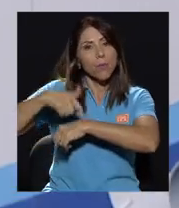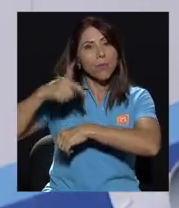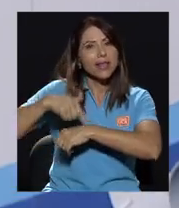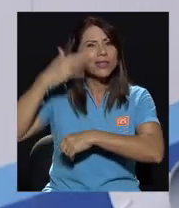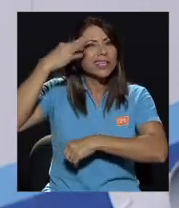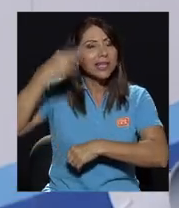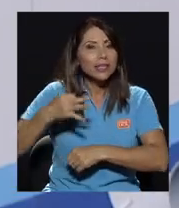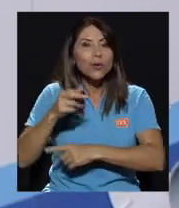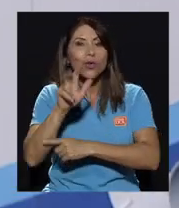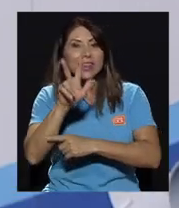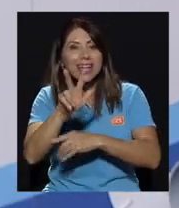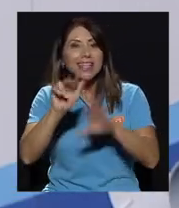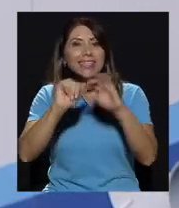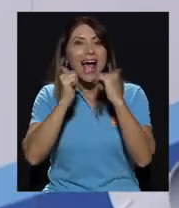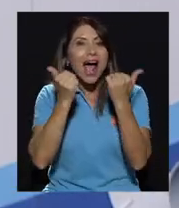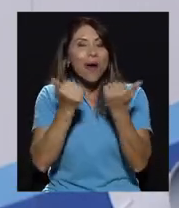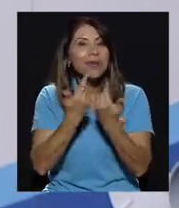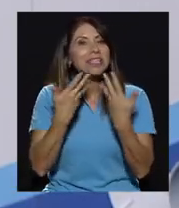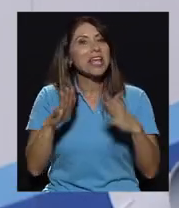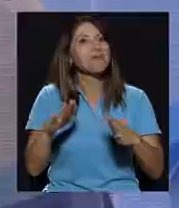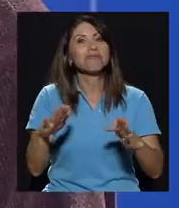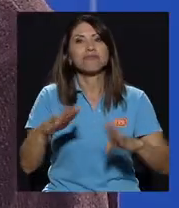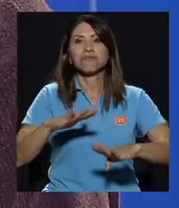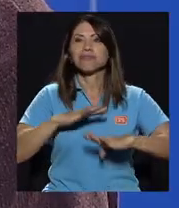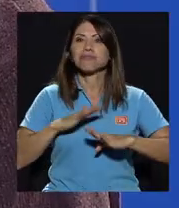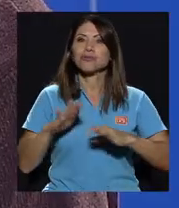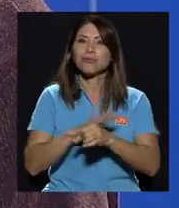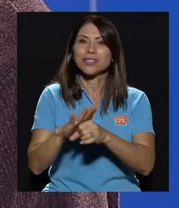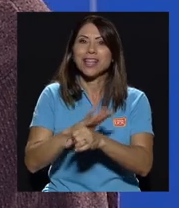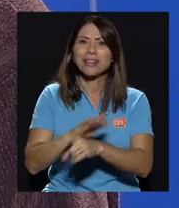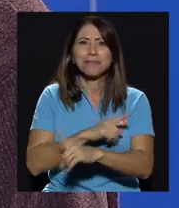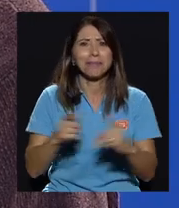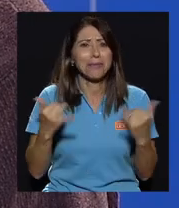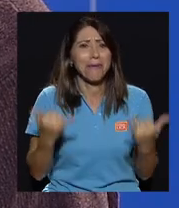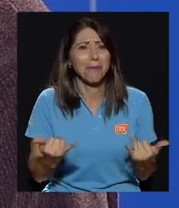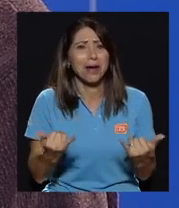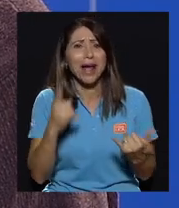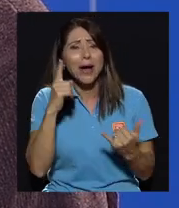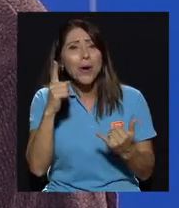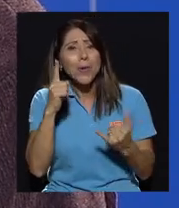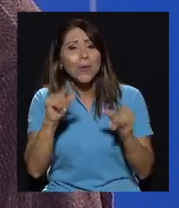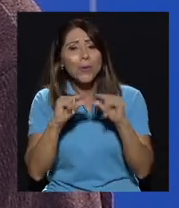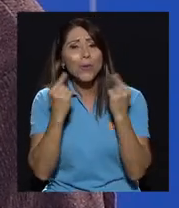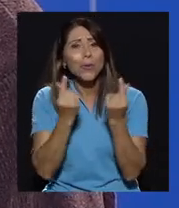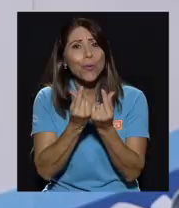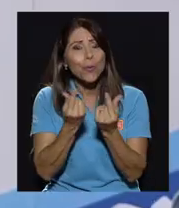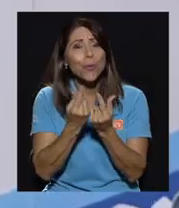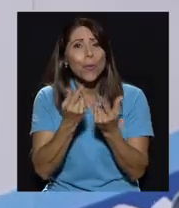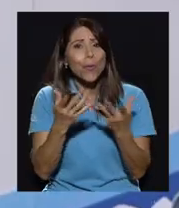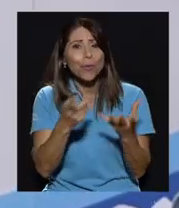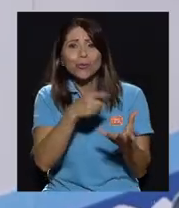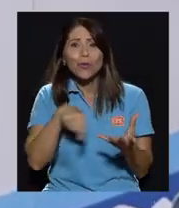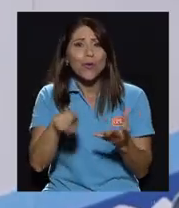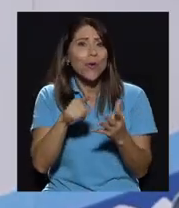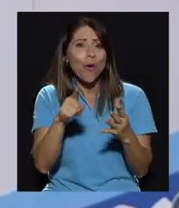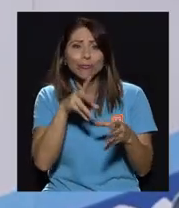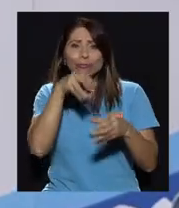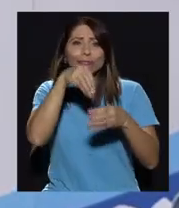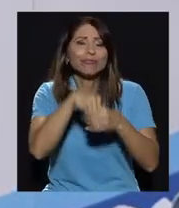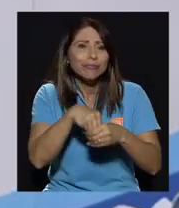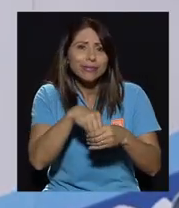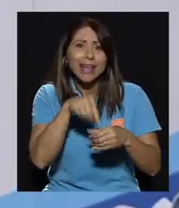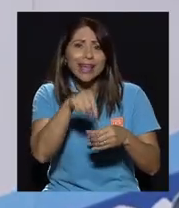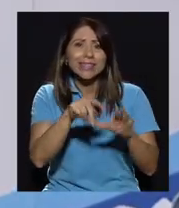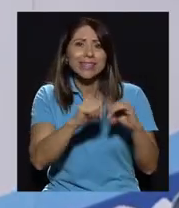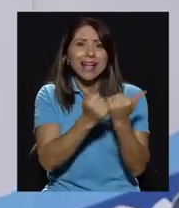proyectaron que con tres aulas iba a alcanzar y sin embargo ahora ya ni siquiera una generación cabe en esas tres aulas y una universidad privada